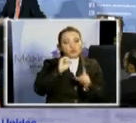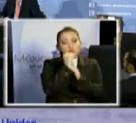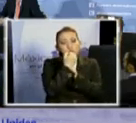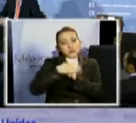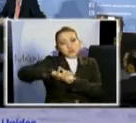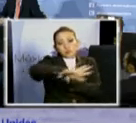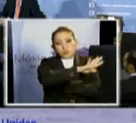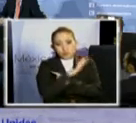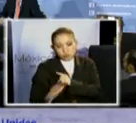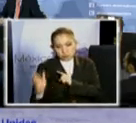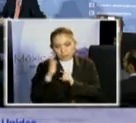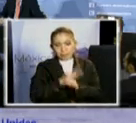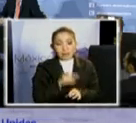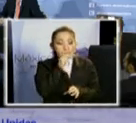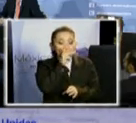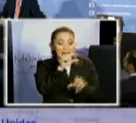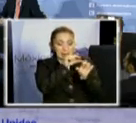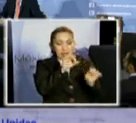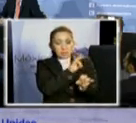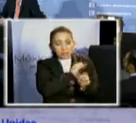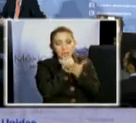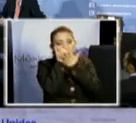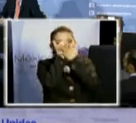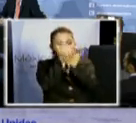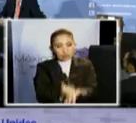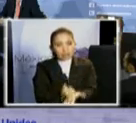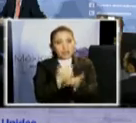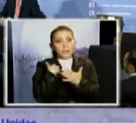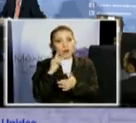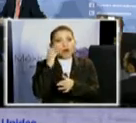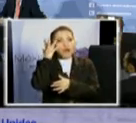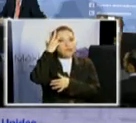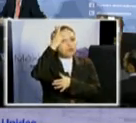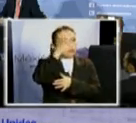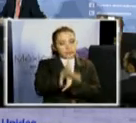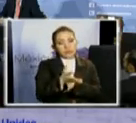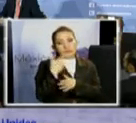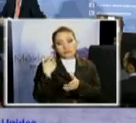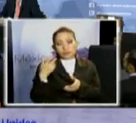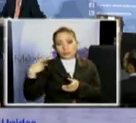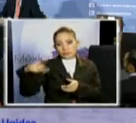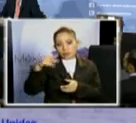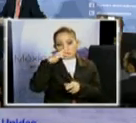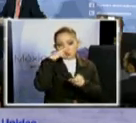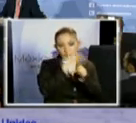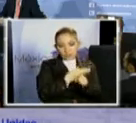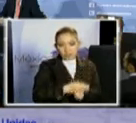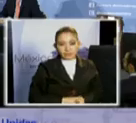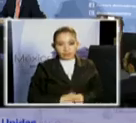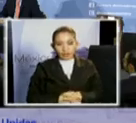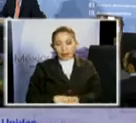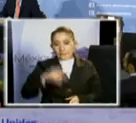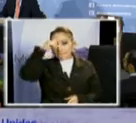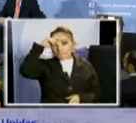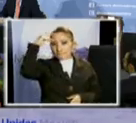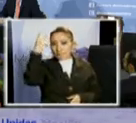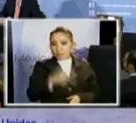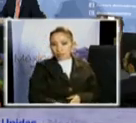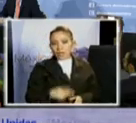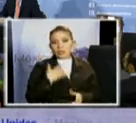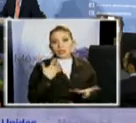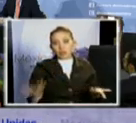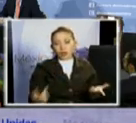nacionales, terminología que podría ayudar a acotar el alcance, desde luego, de este tipo de responsabilidades. México y el